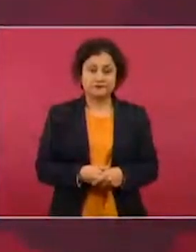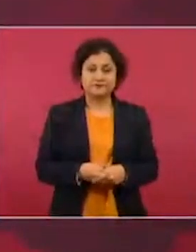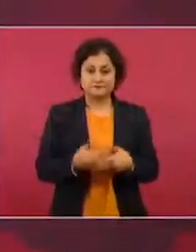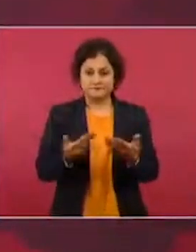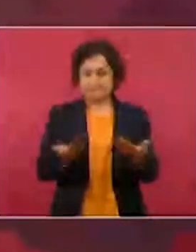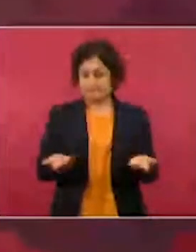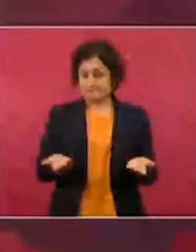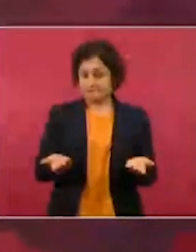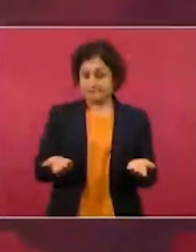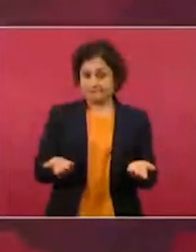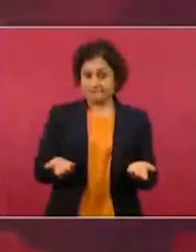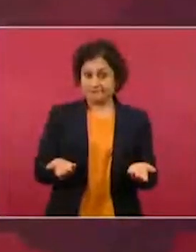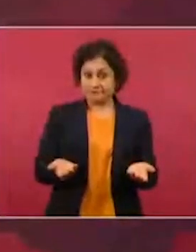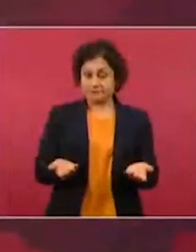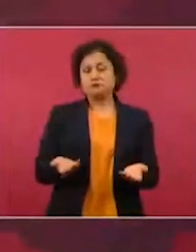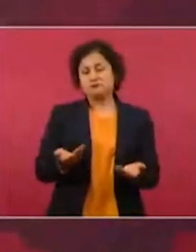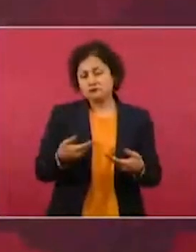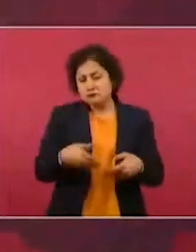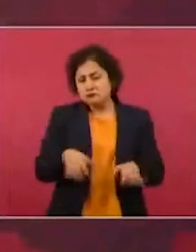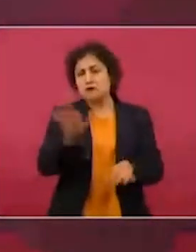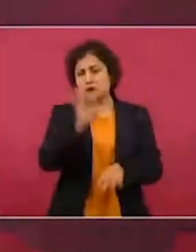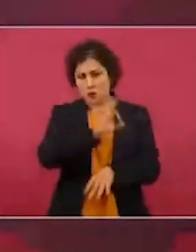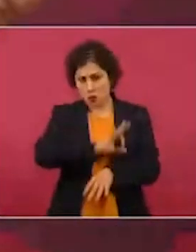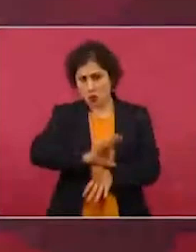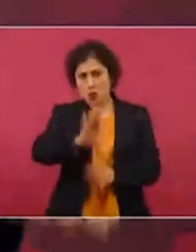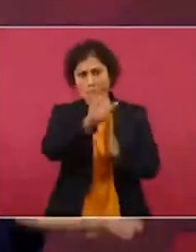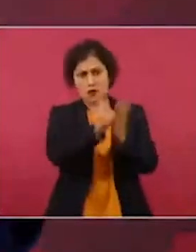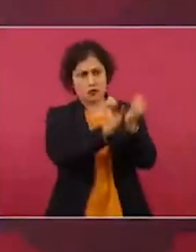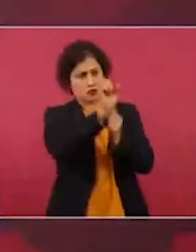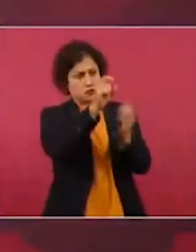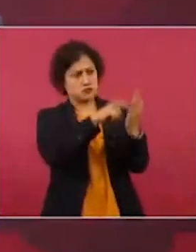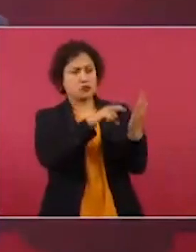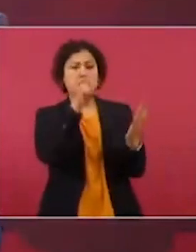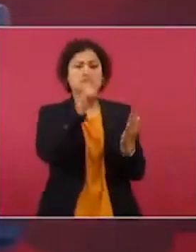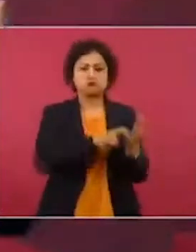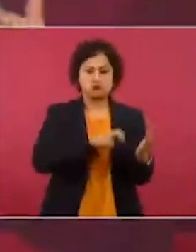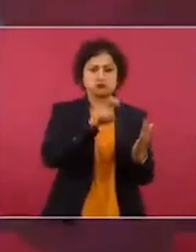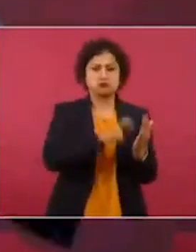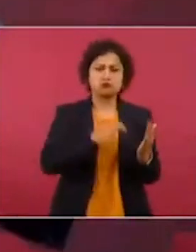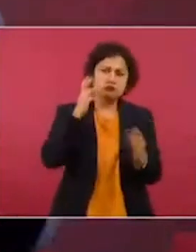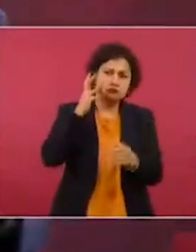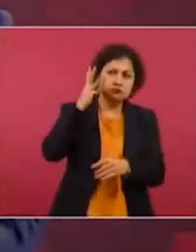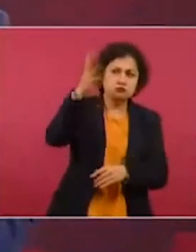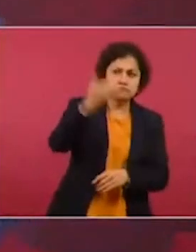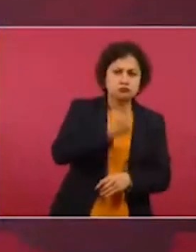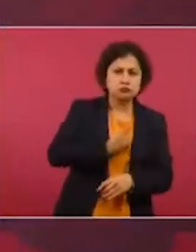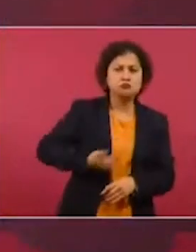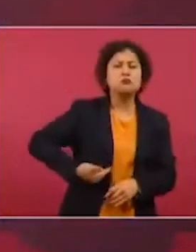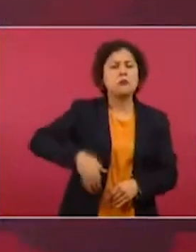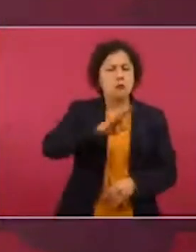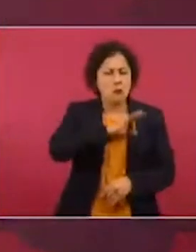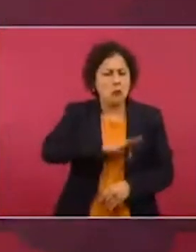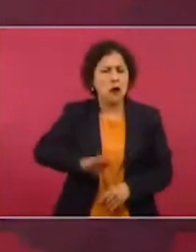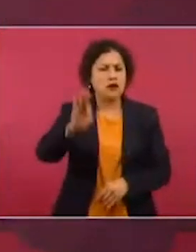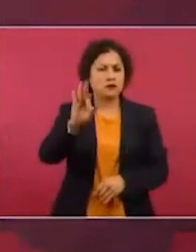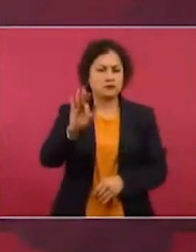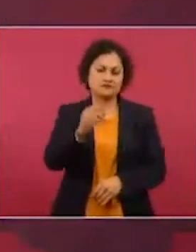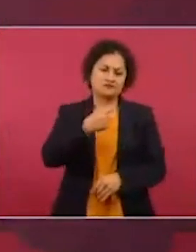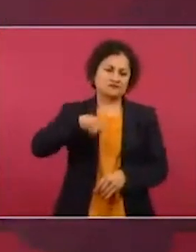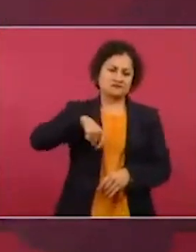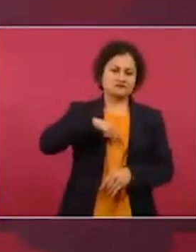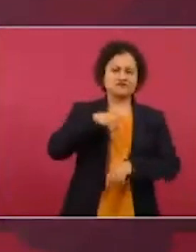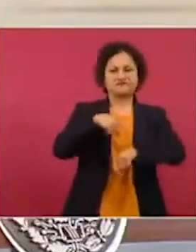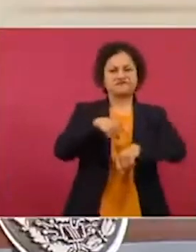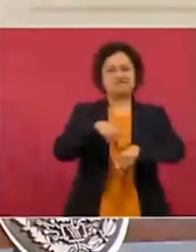funcionario vitalicio no y dice hay que recordar que vivimos en una República en una democracia y no en una monarquía